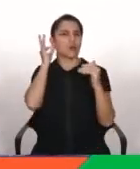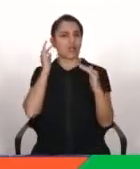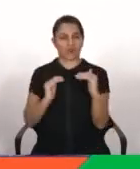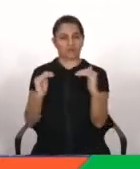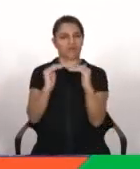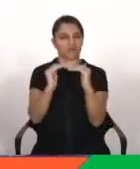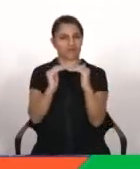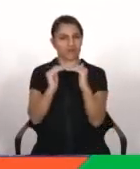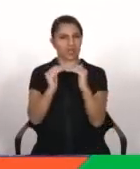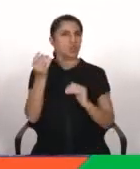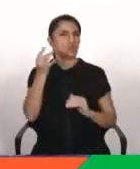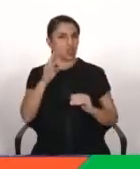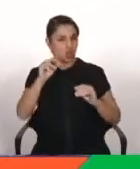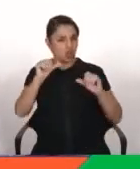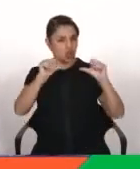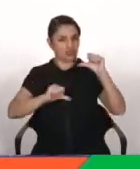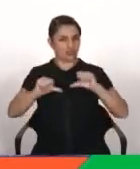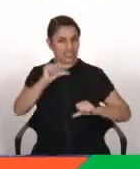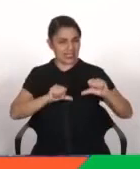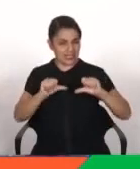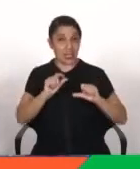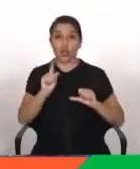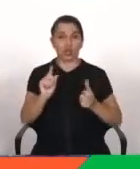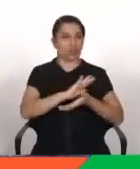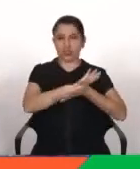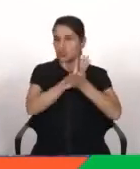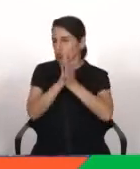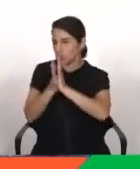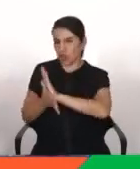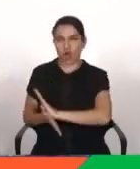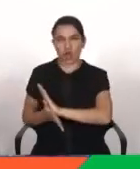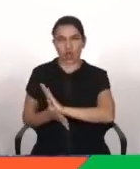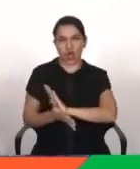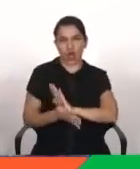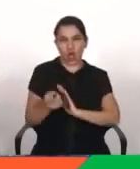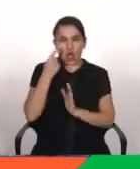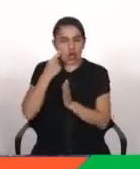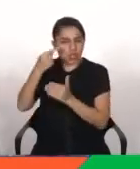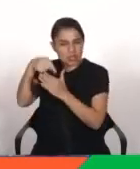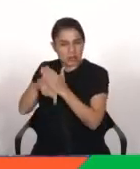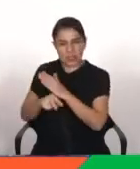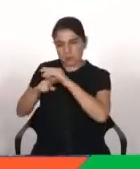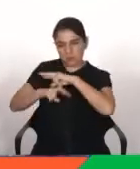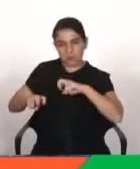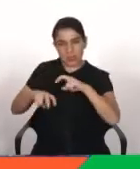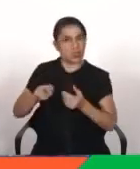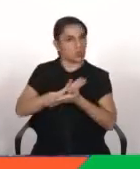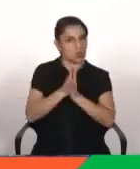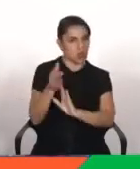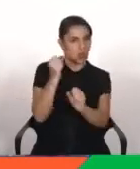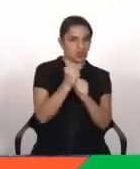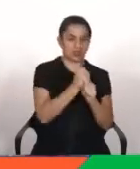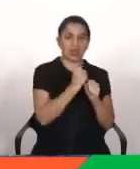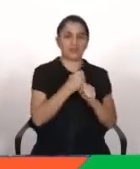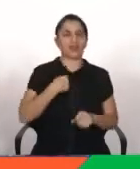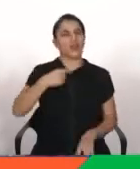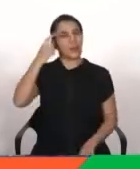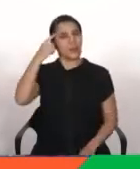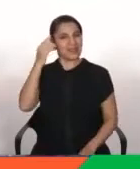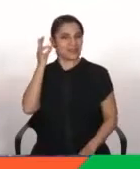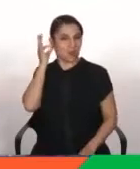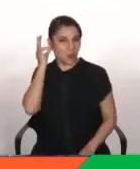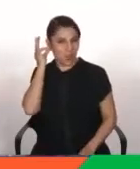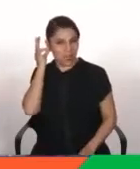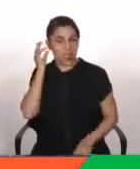diferentes áreas del conocimiento, en diferentes trabajos. Yo creo que las mujeres pueden dar